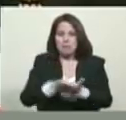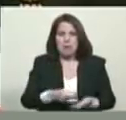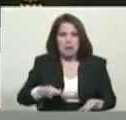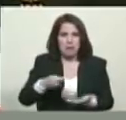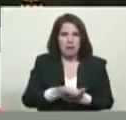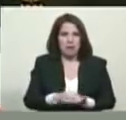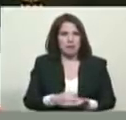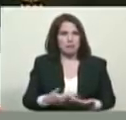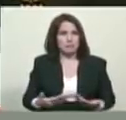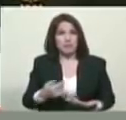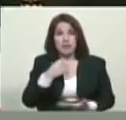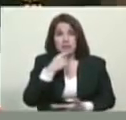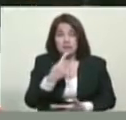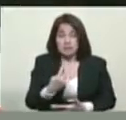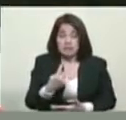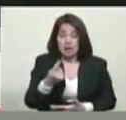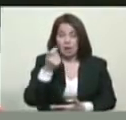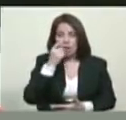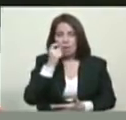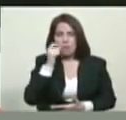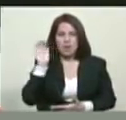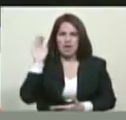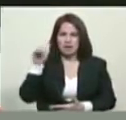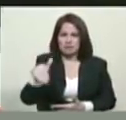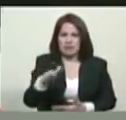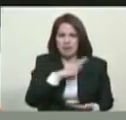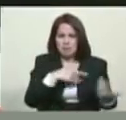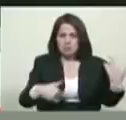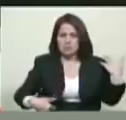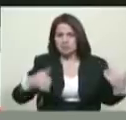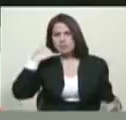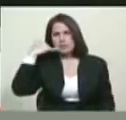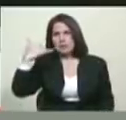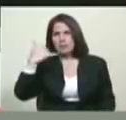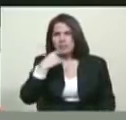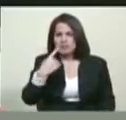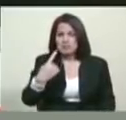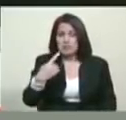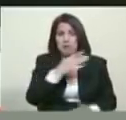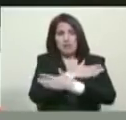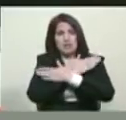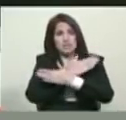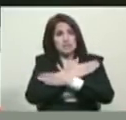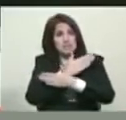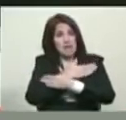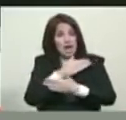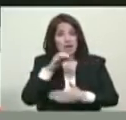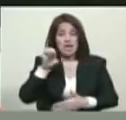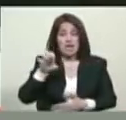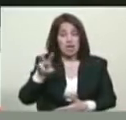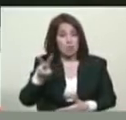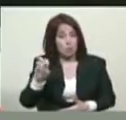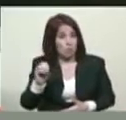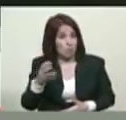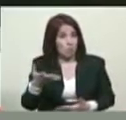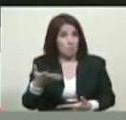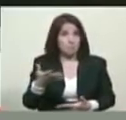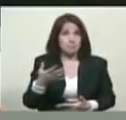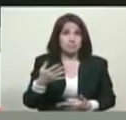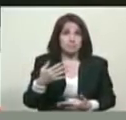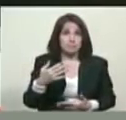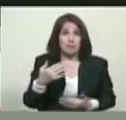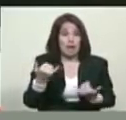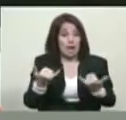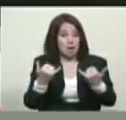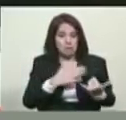descanse, Néstor Kirchner. Me llama telefónicamente, me dice: Evo, felicidades por la nacionalización. Ahora, si no quieren